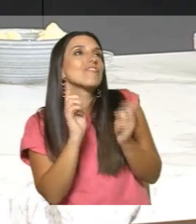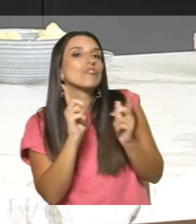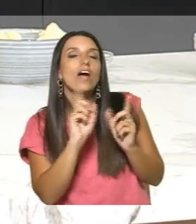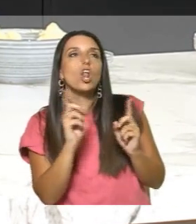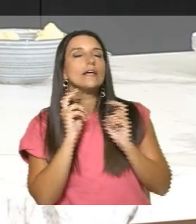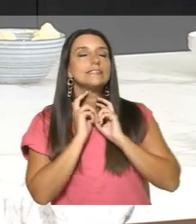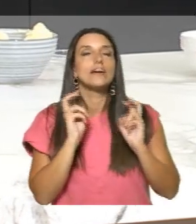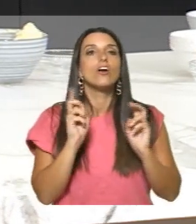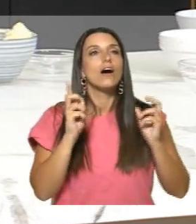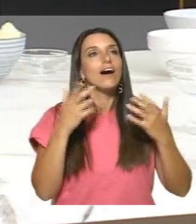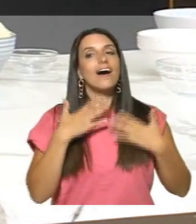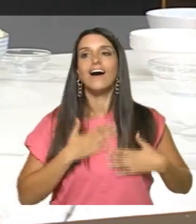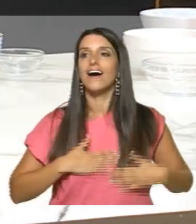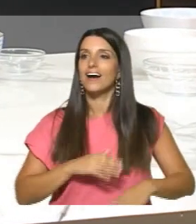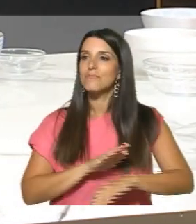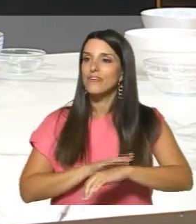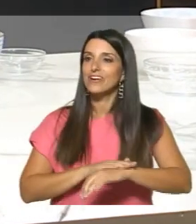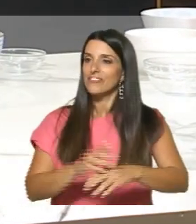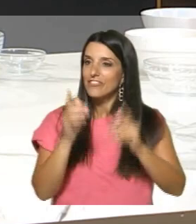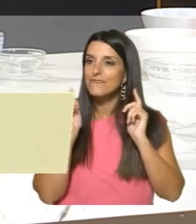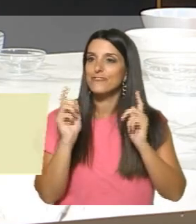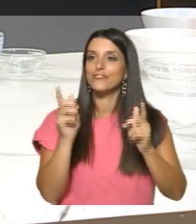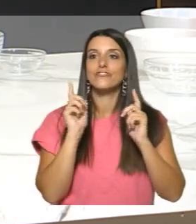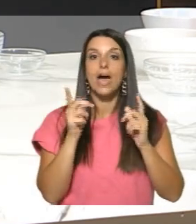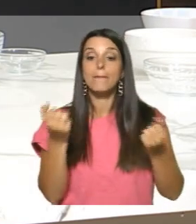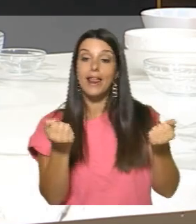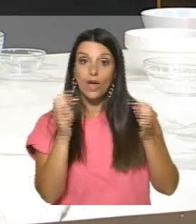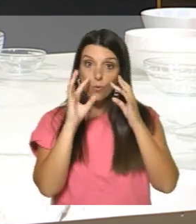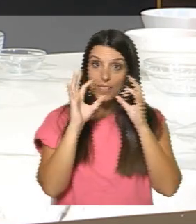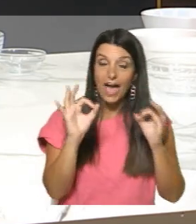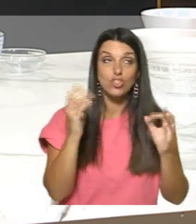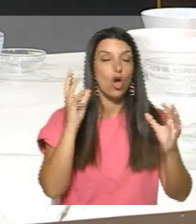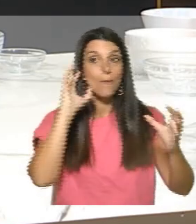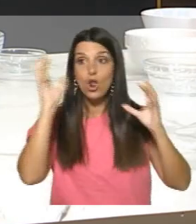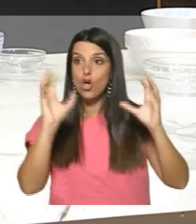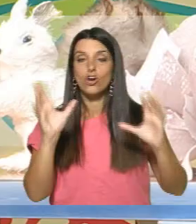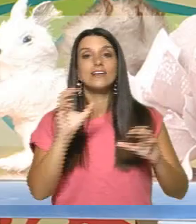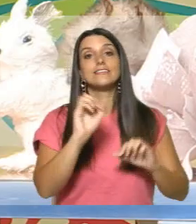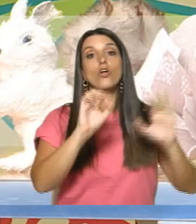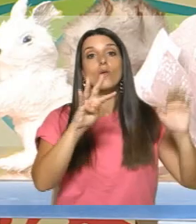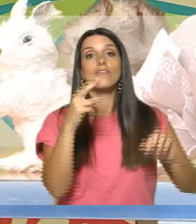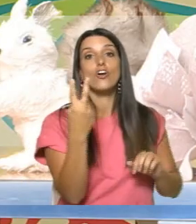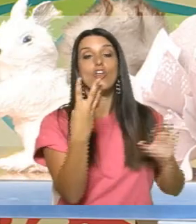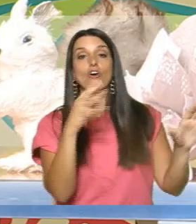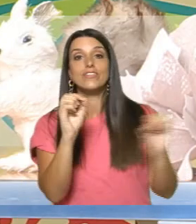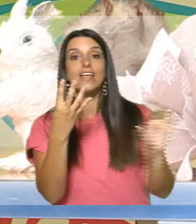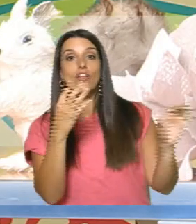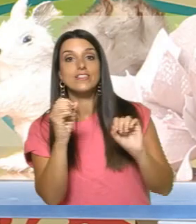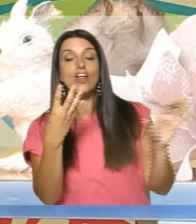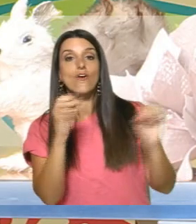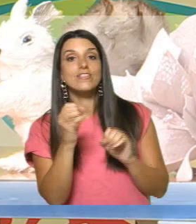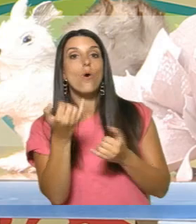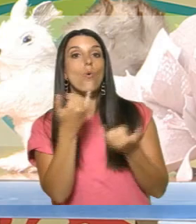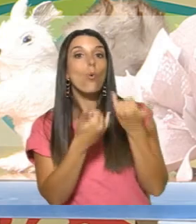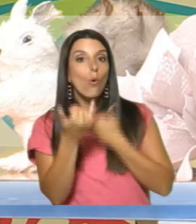estresarte, sino disfrutarlo, vivirlo, pasarlo bien, conducir con cuidado. Claro. Que andamos todos. 092-90-90-90. Nos pueden escribir y contarnos a